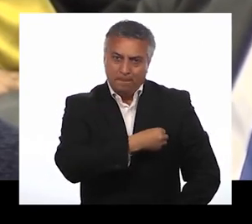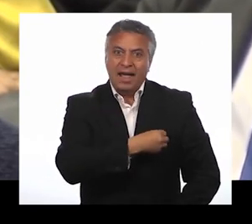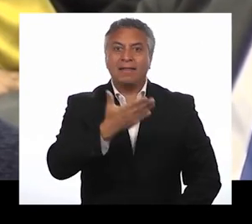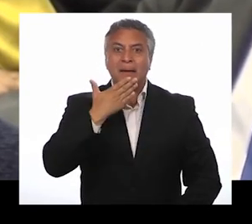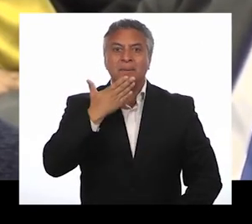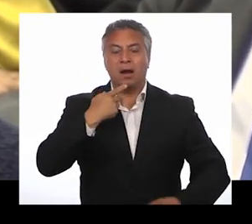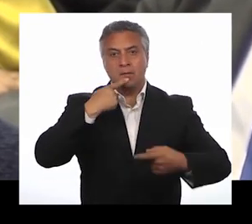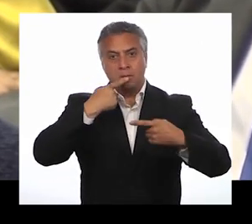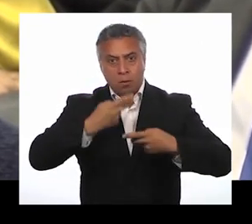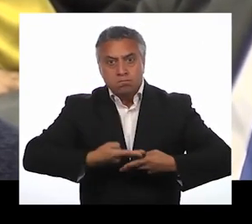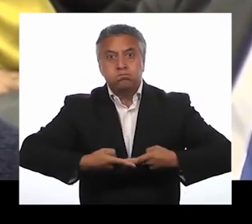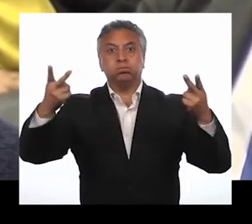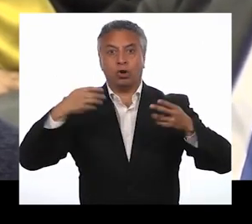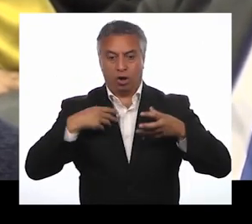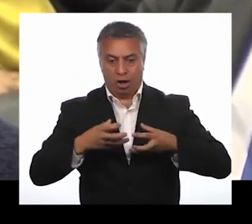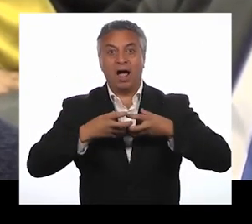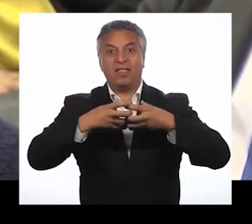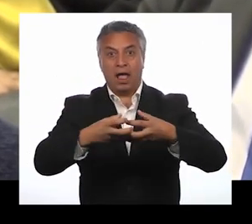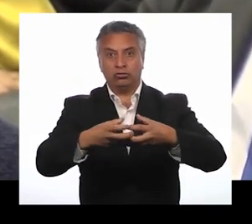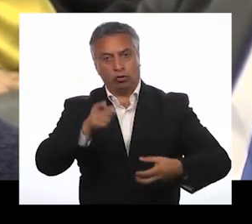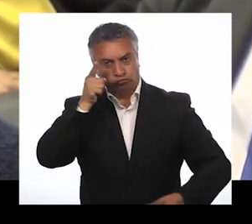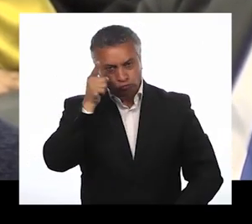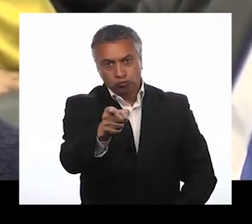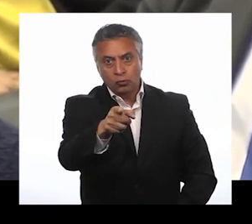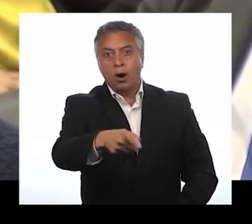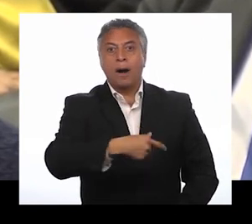la exposición que esta delegación hace al